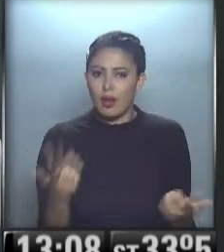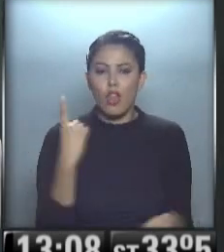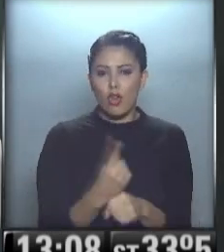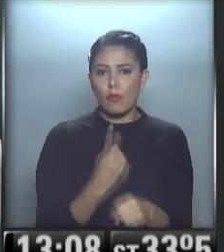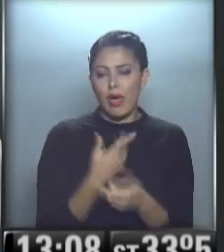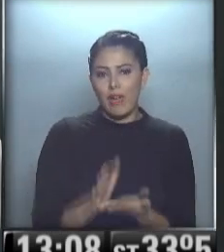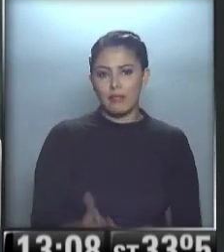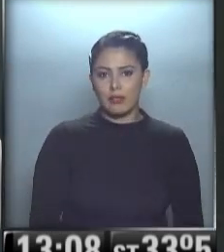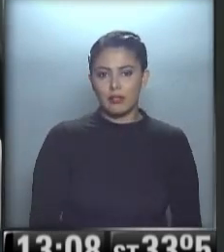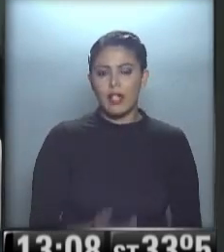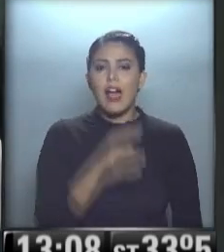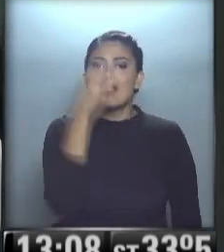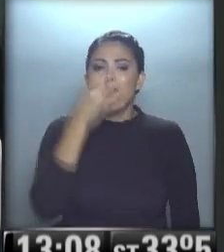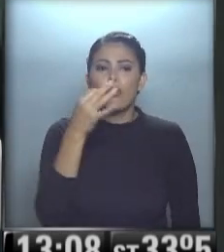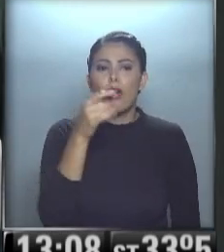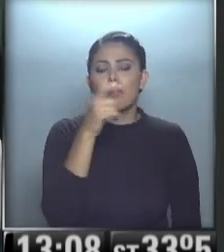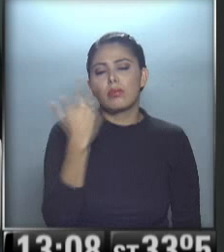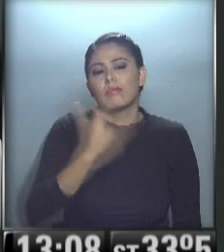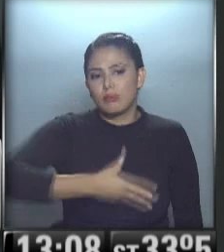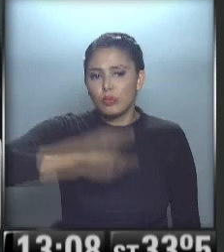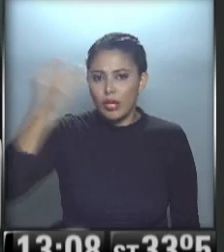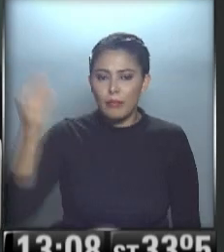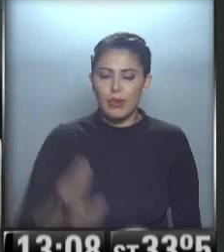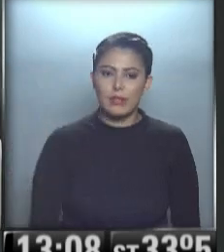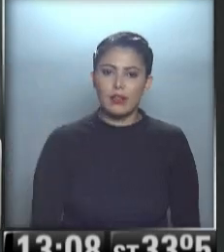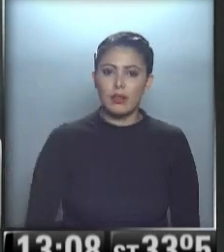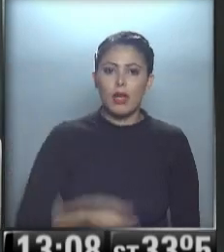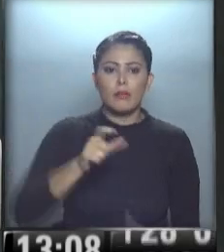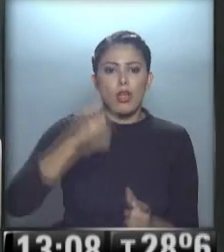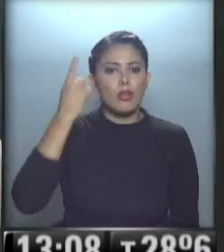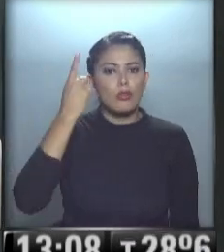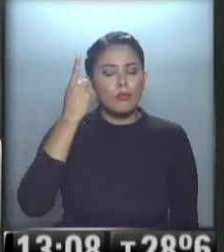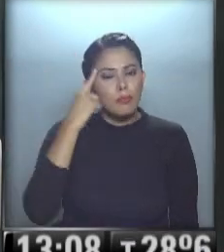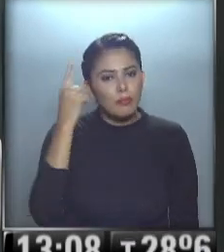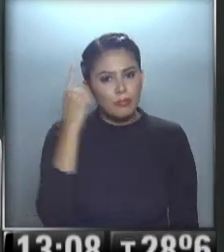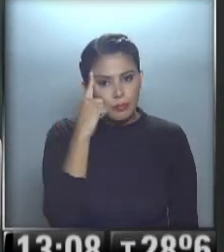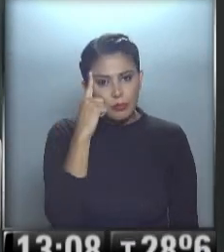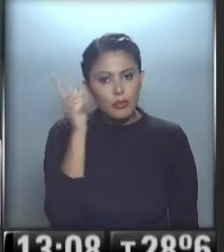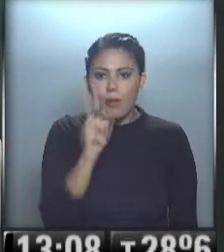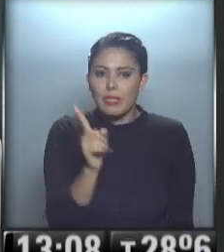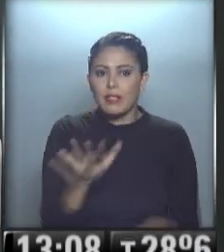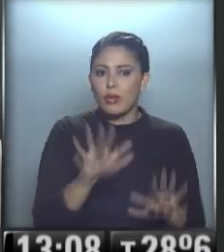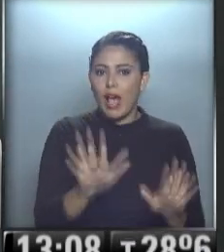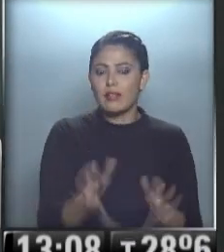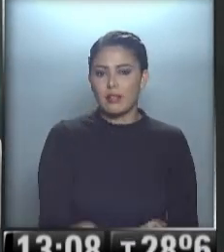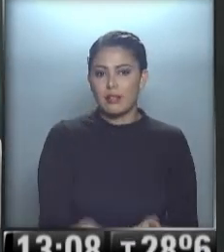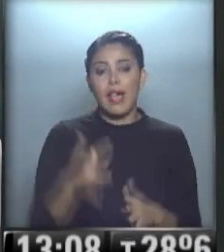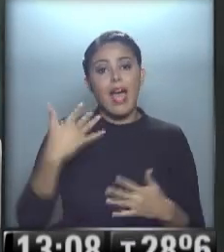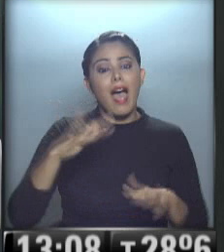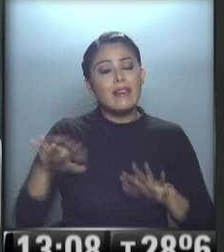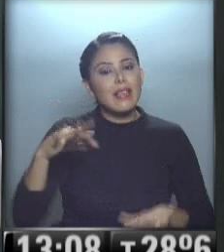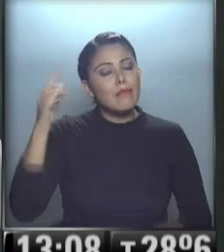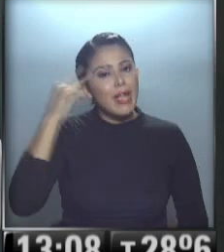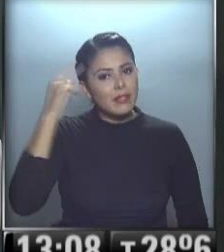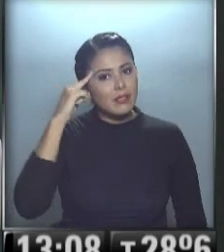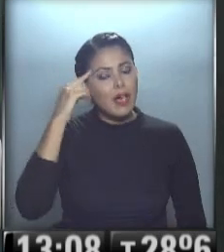nadie seguramente muchas veces se se imagina un episodio de estas características pero a veces hay que imaginarlo hay que